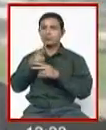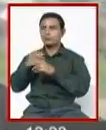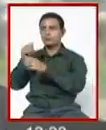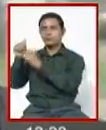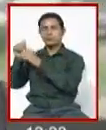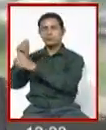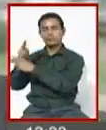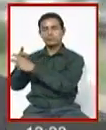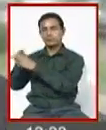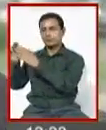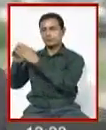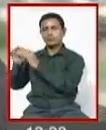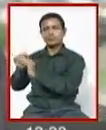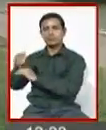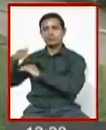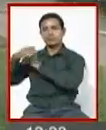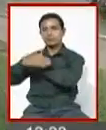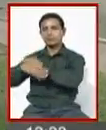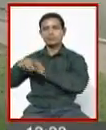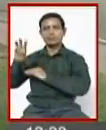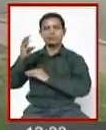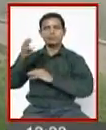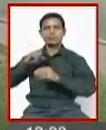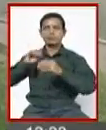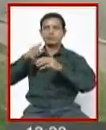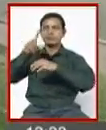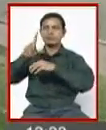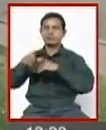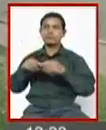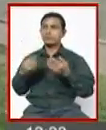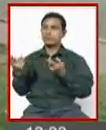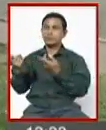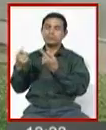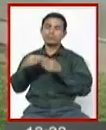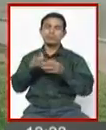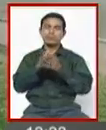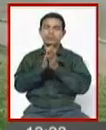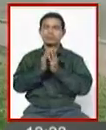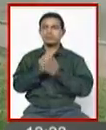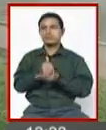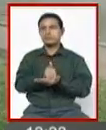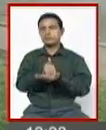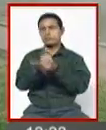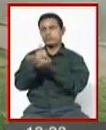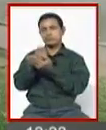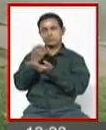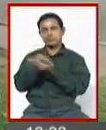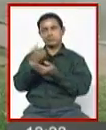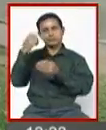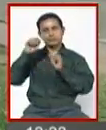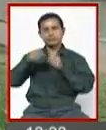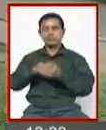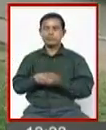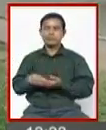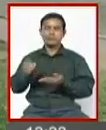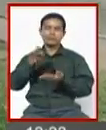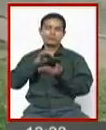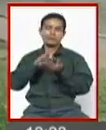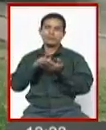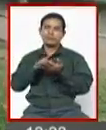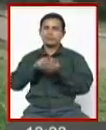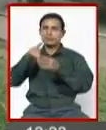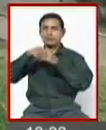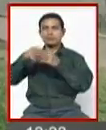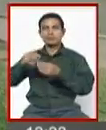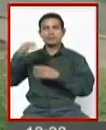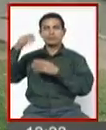un terreno de la Avenida 16 de Julio pir una ayuda así económica para poder comprarme suero